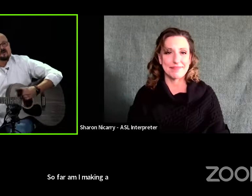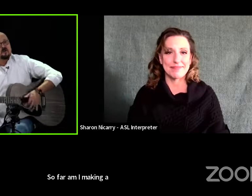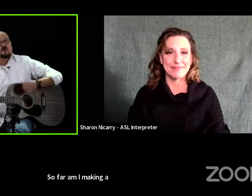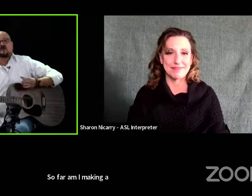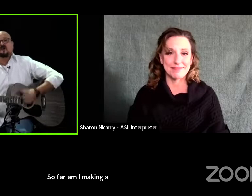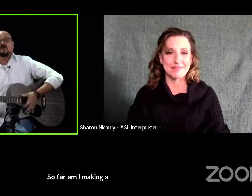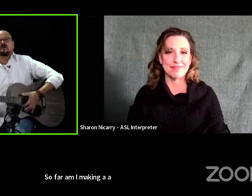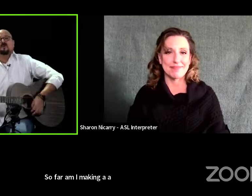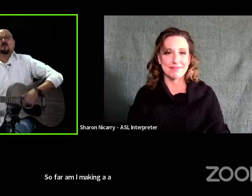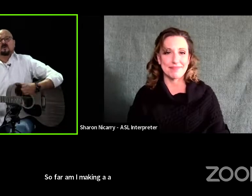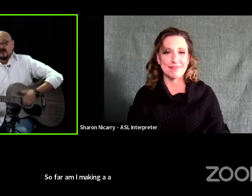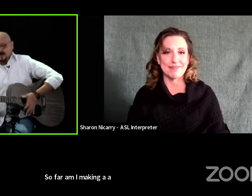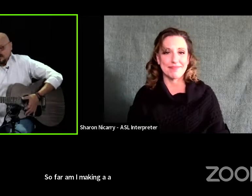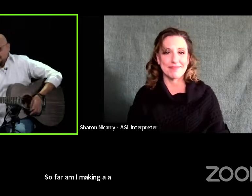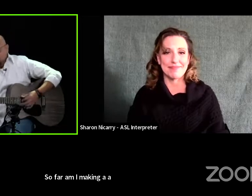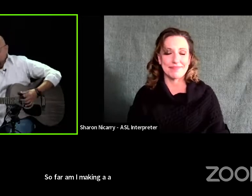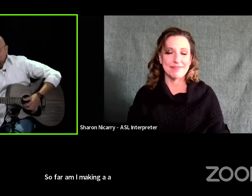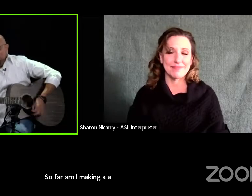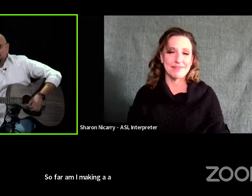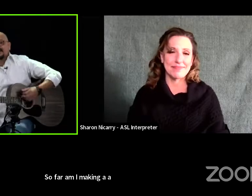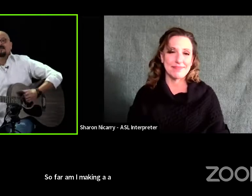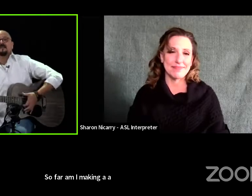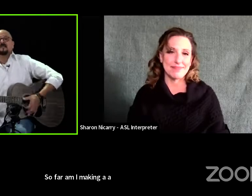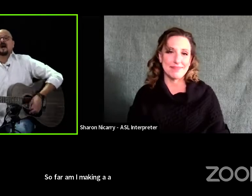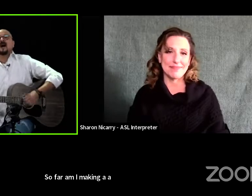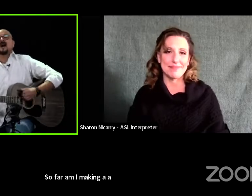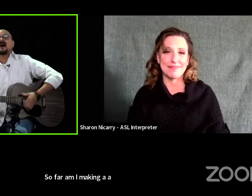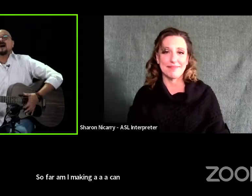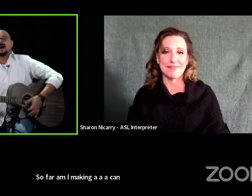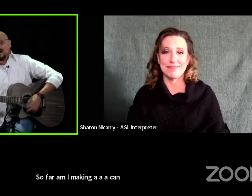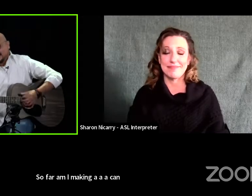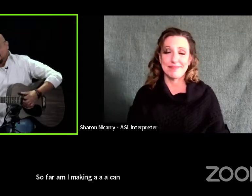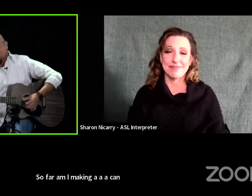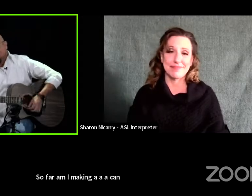querer. Tú, quien comparte mis